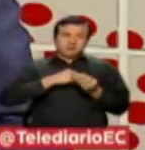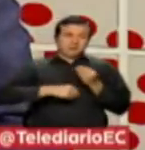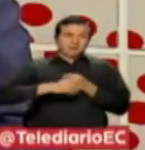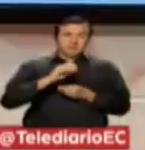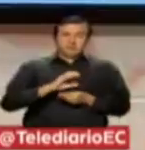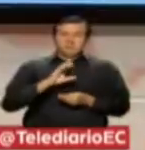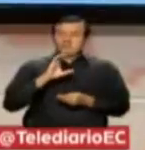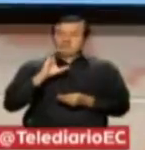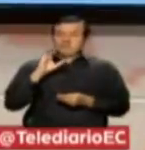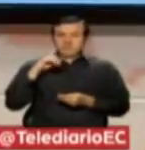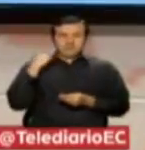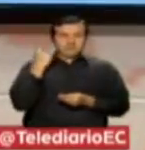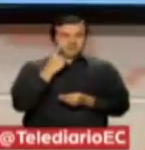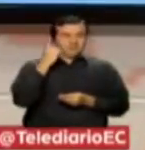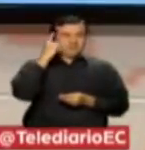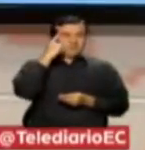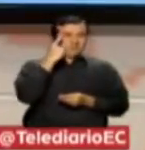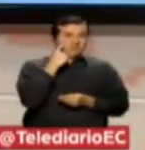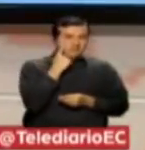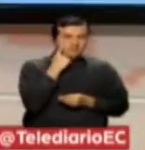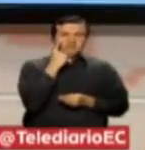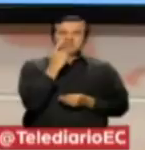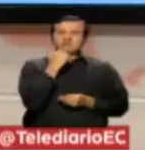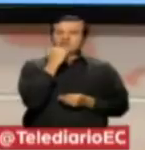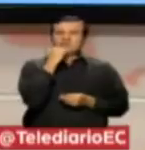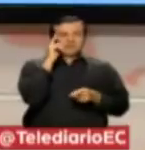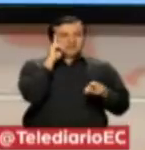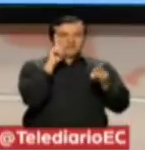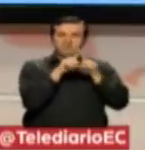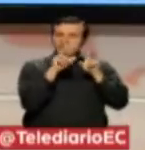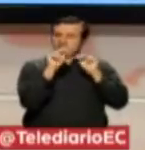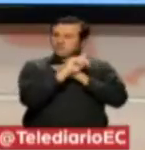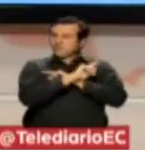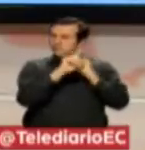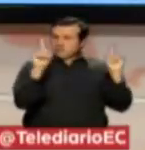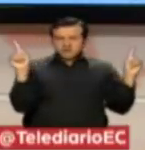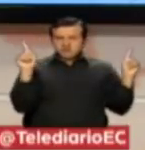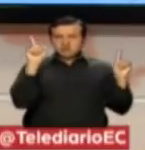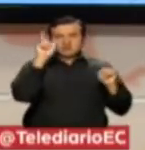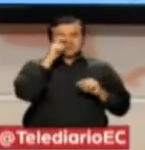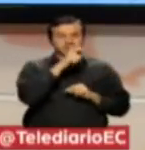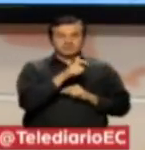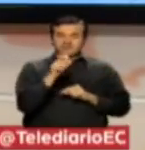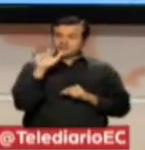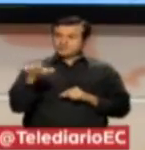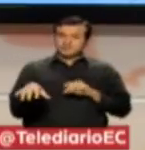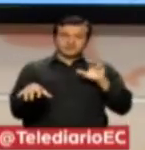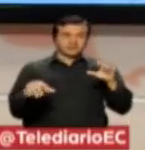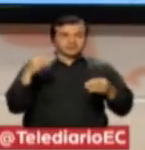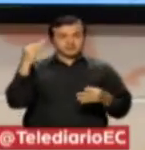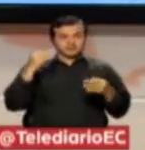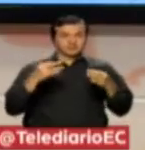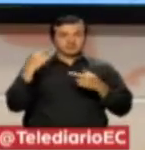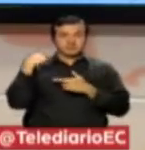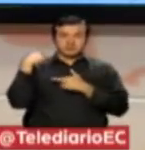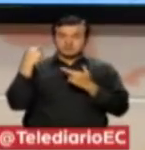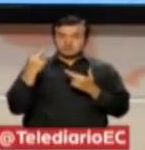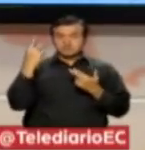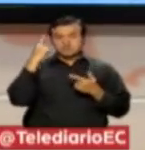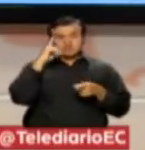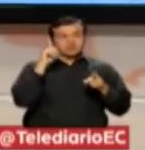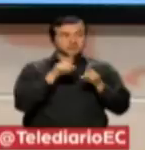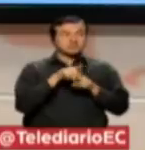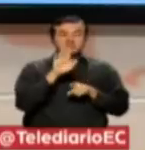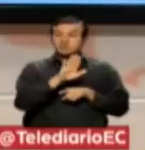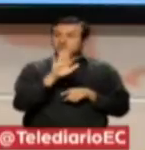financiero. Nosotros como gobierno no generamos ningún tipo de acuerdo con nadie. Es a la Fiscalía y a la Justicia a la que le corresponde hacer acuerdos.